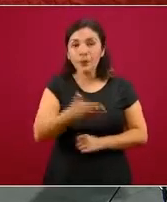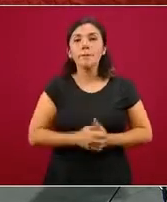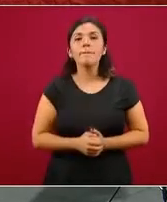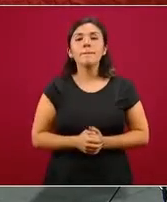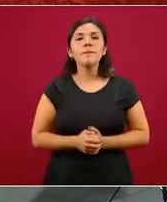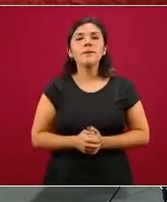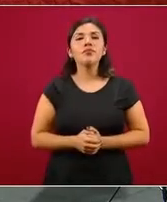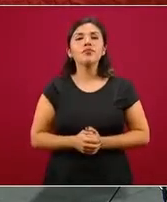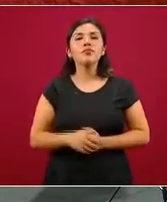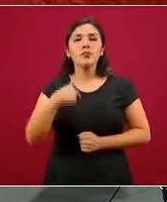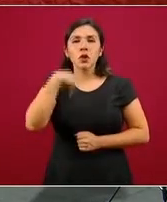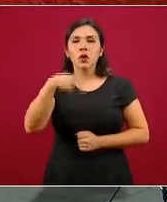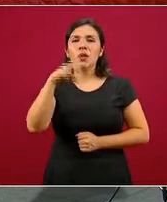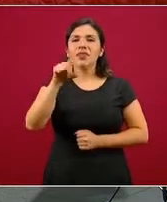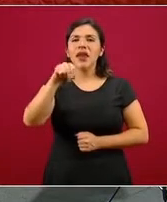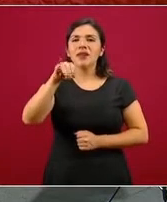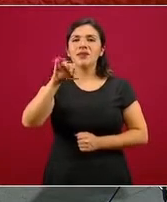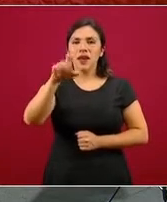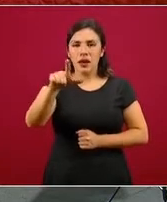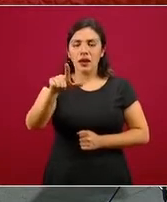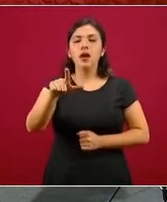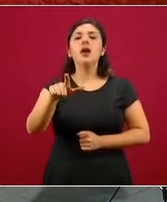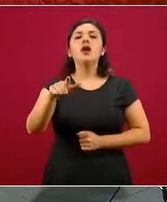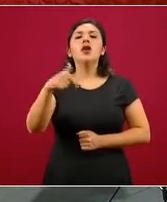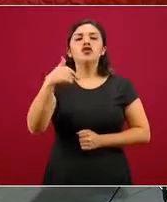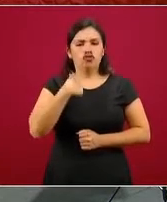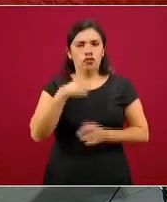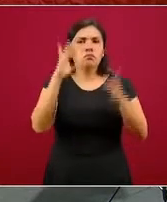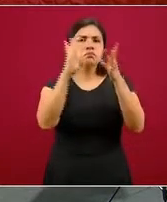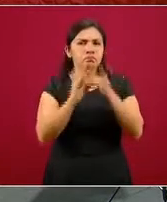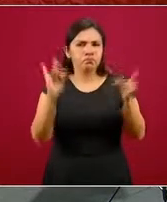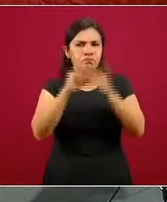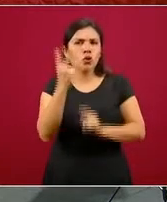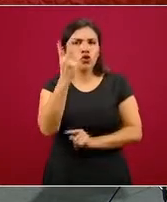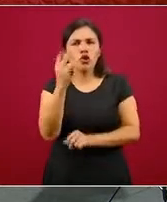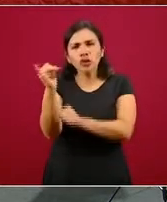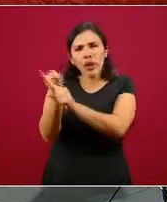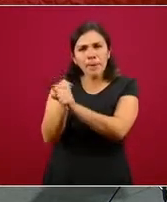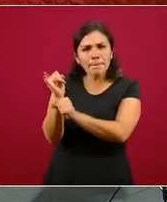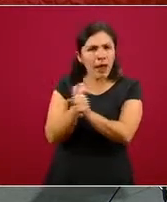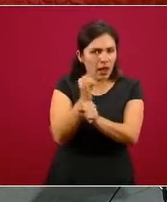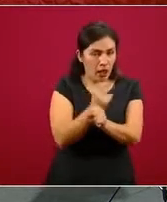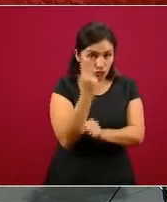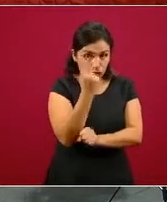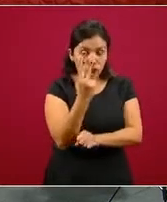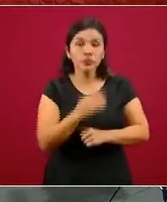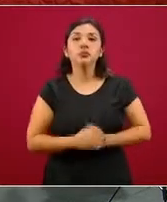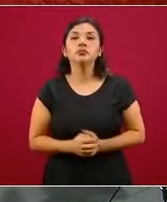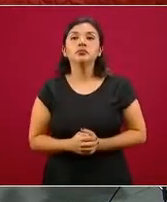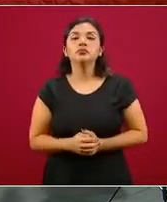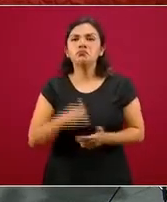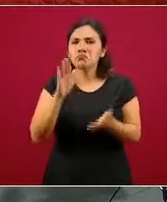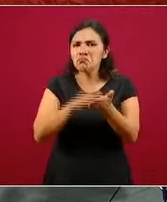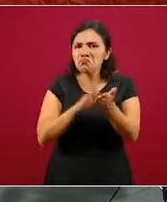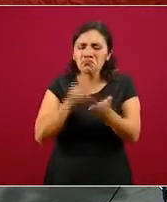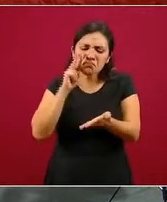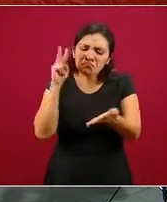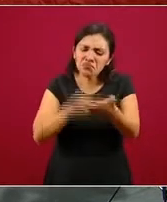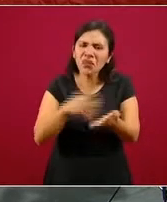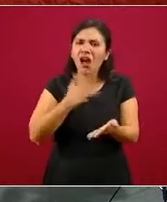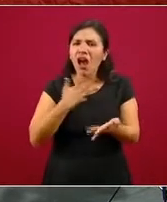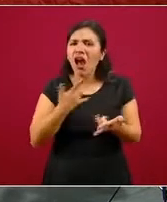Para compartir, Daniel Blancas de La Crónica, para compartirle 2 investigaciones. Documentamos